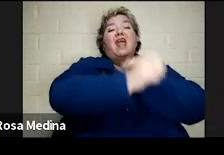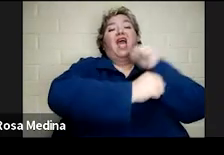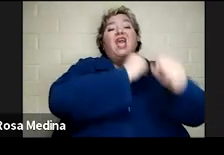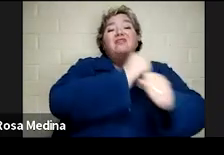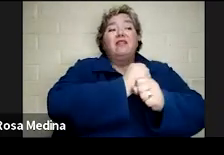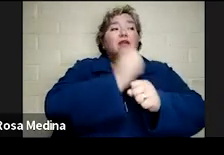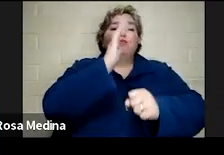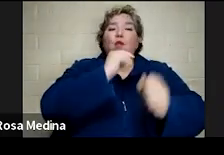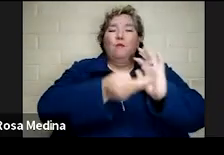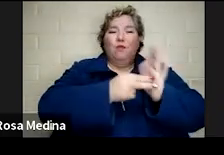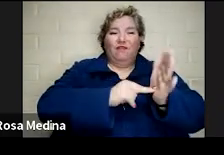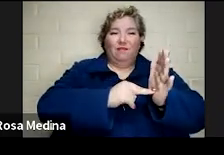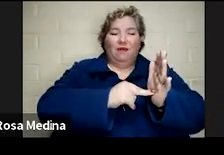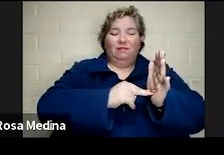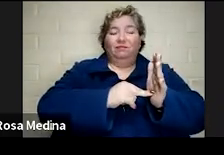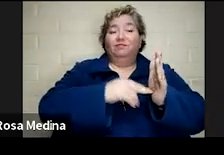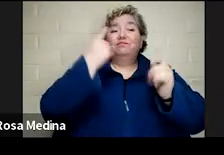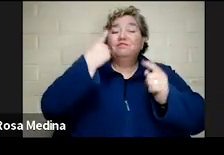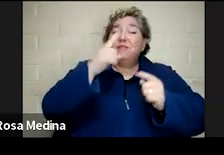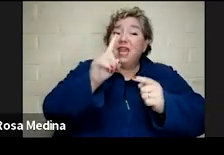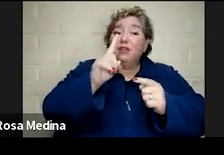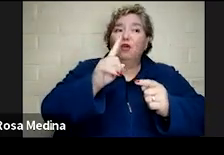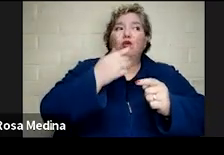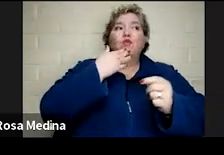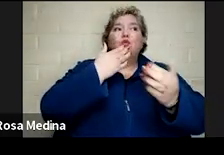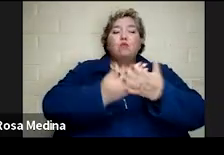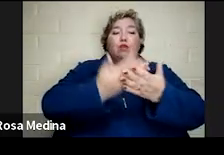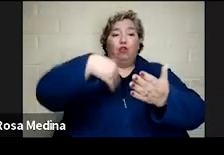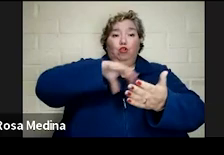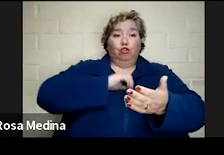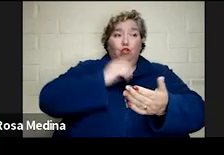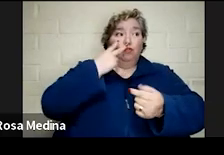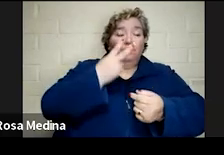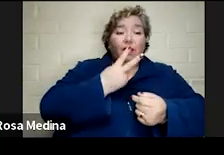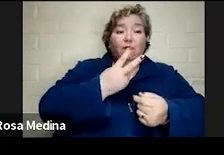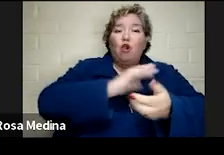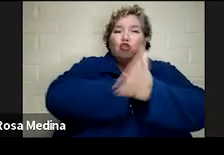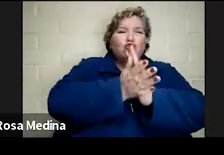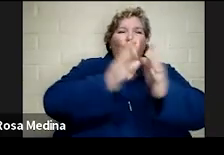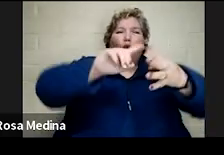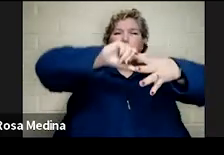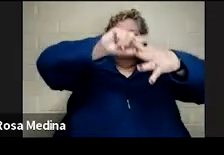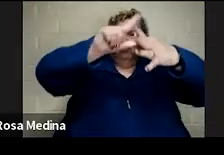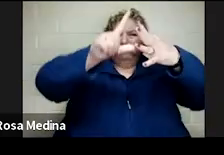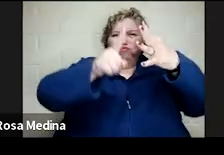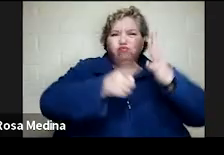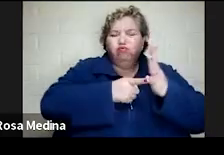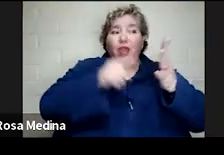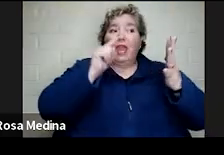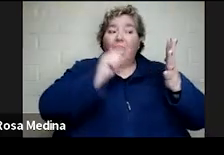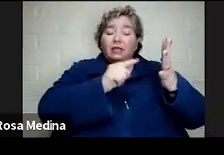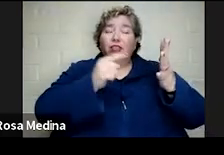problema. Pero al ver desde la neuropsicología todo el perfil cognitivo y el contexto del niño, tal vez ahí podemos